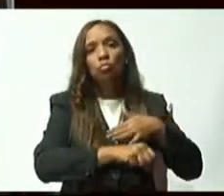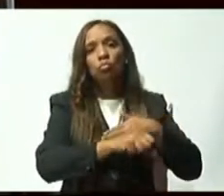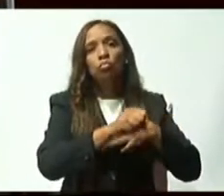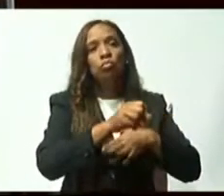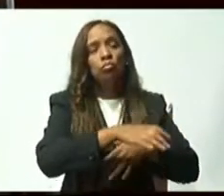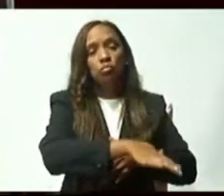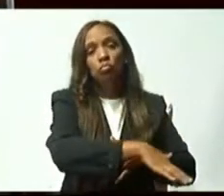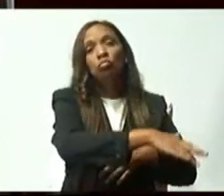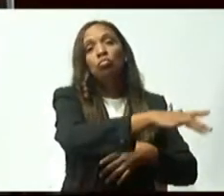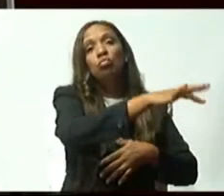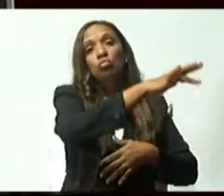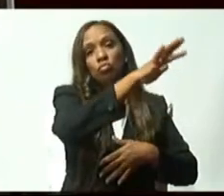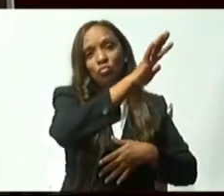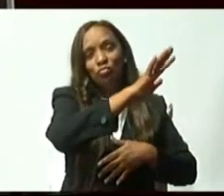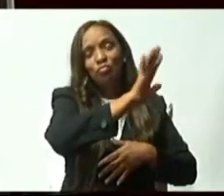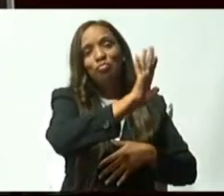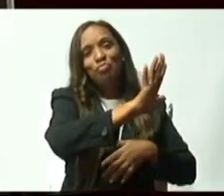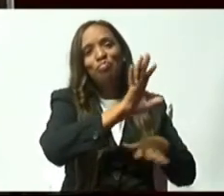mismo.